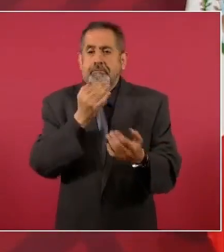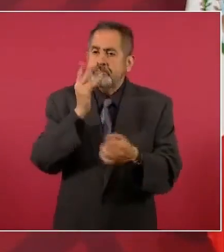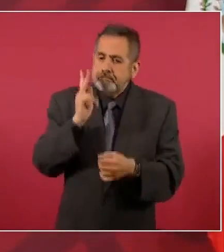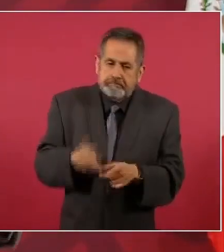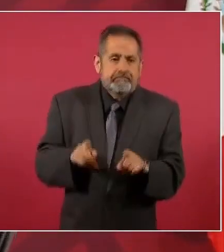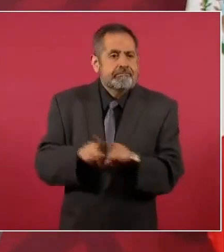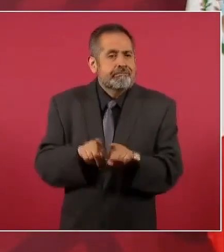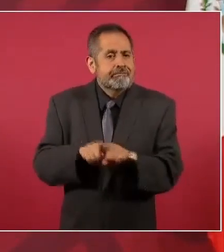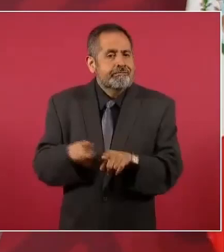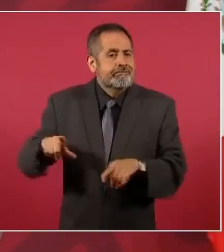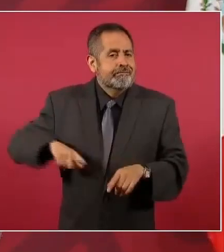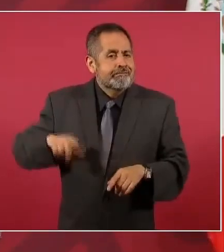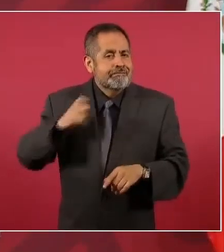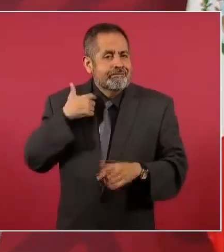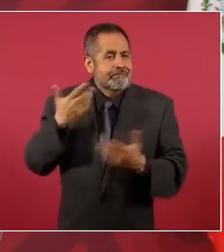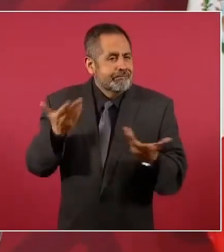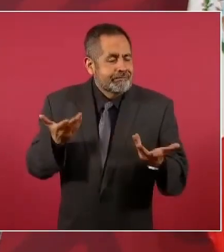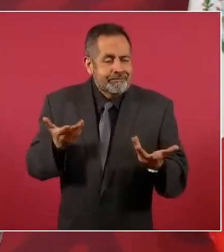Pero